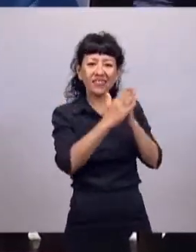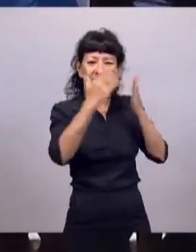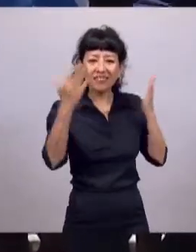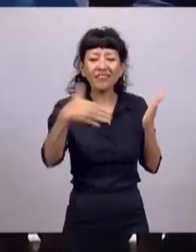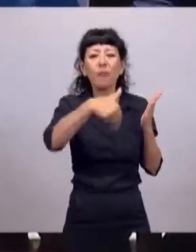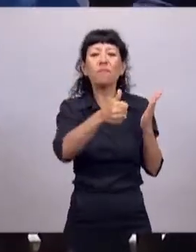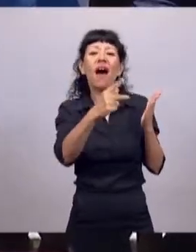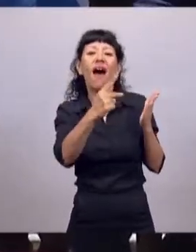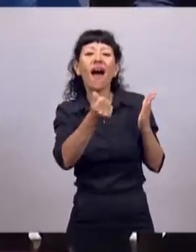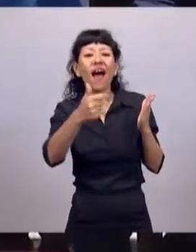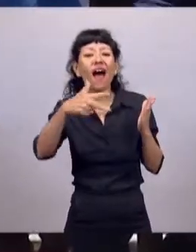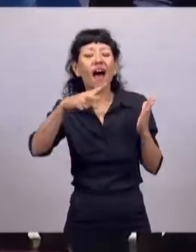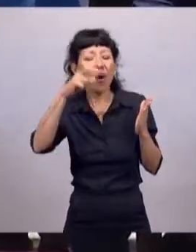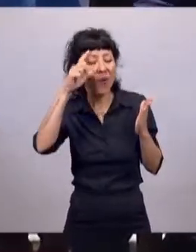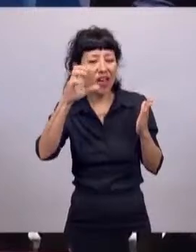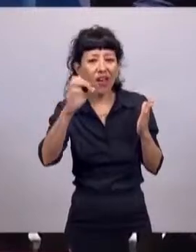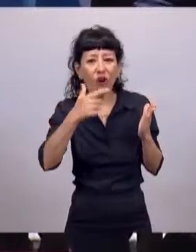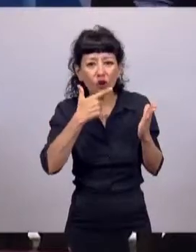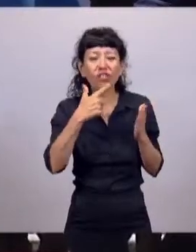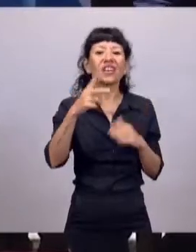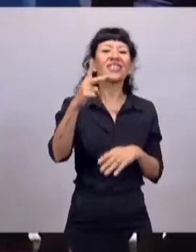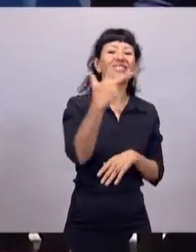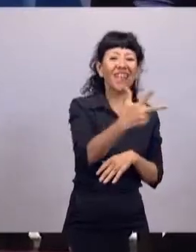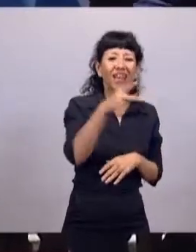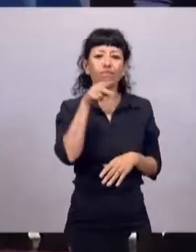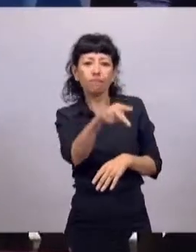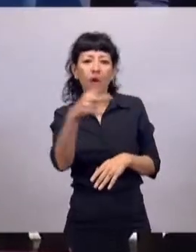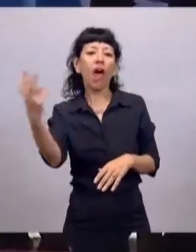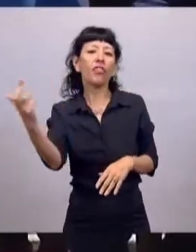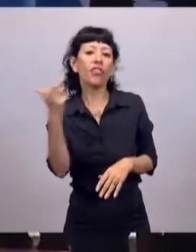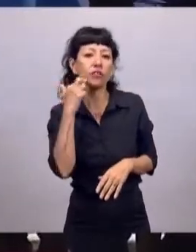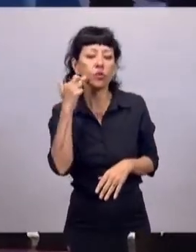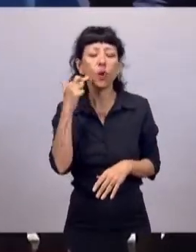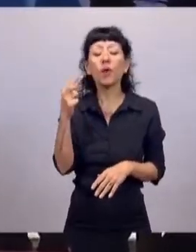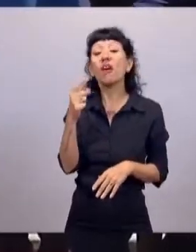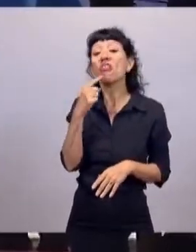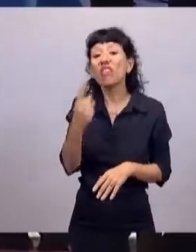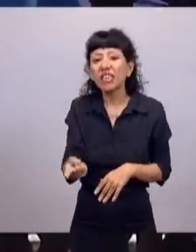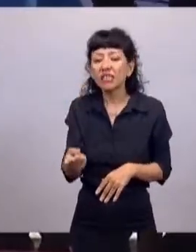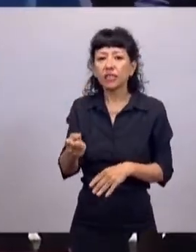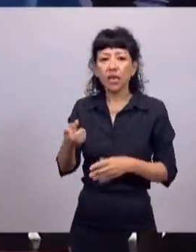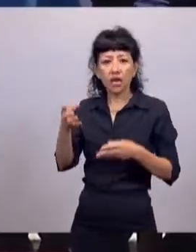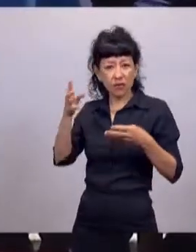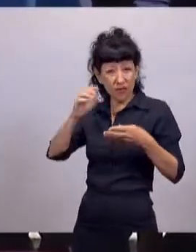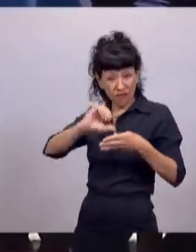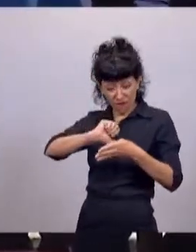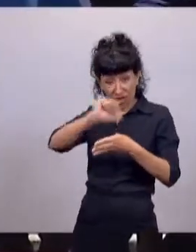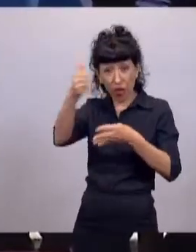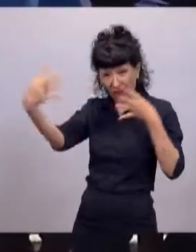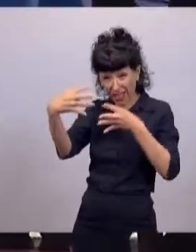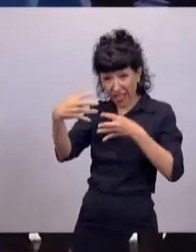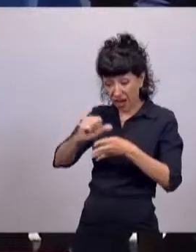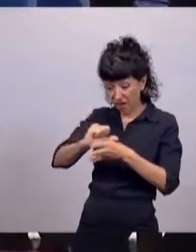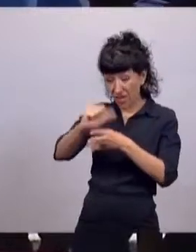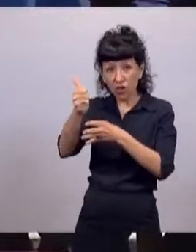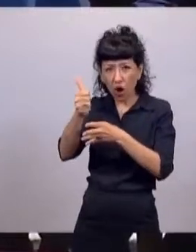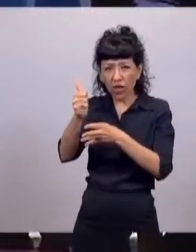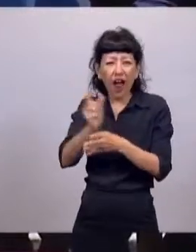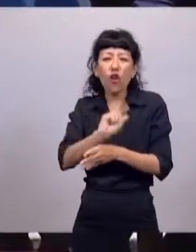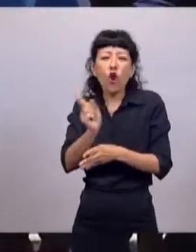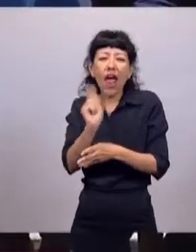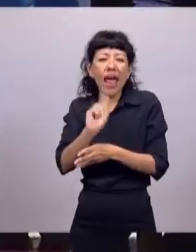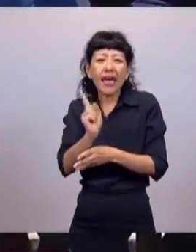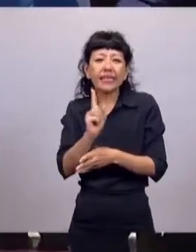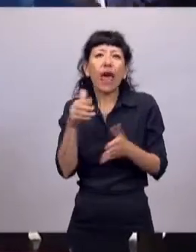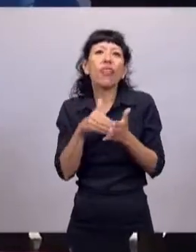Macabeos 3:19, que dice que la victoria en la batalla no depende de la cantidad de soldados,